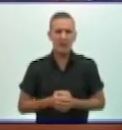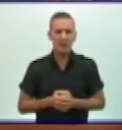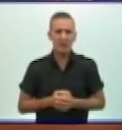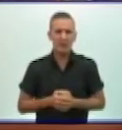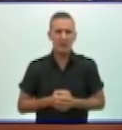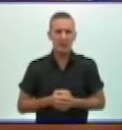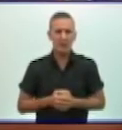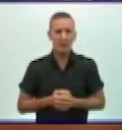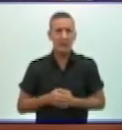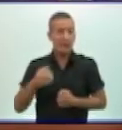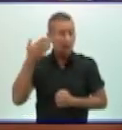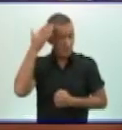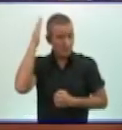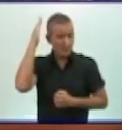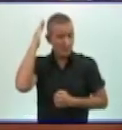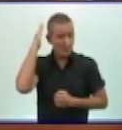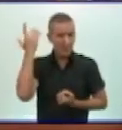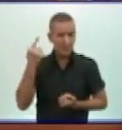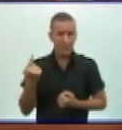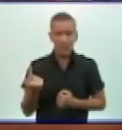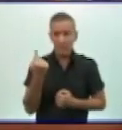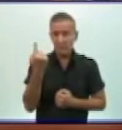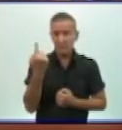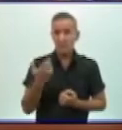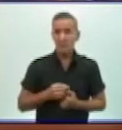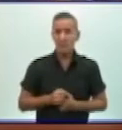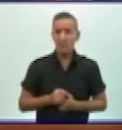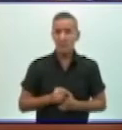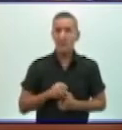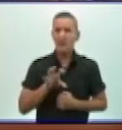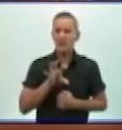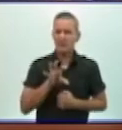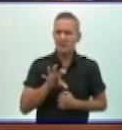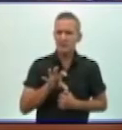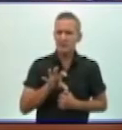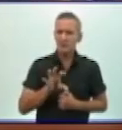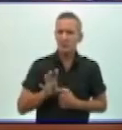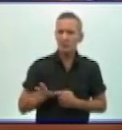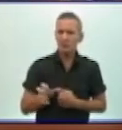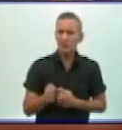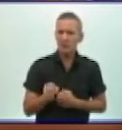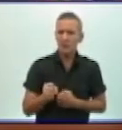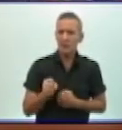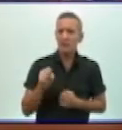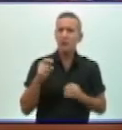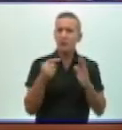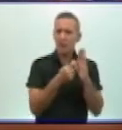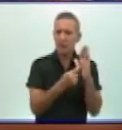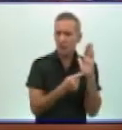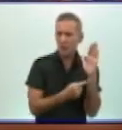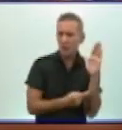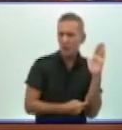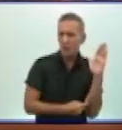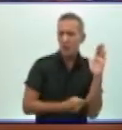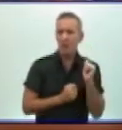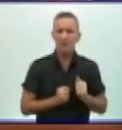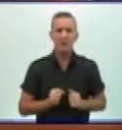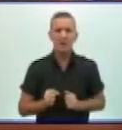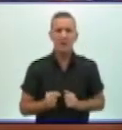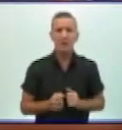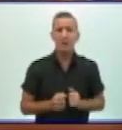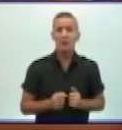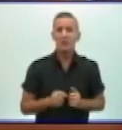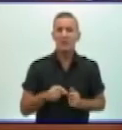universidad. Mella, primero, hace una denuncia de todo esto y pide al frente de este movimiento de reforma universitaria